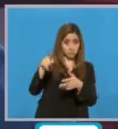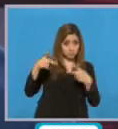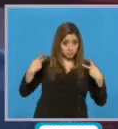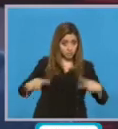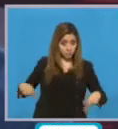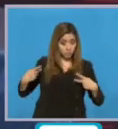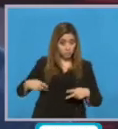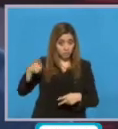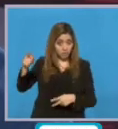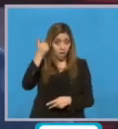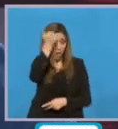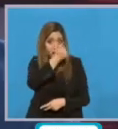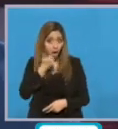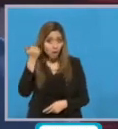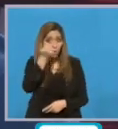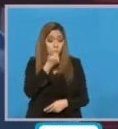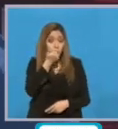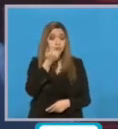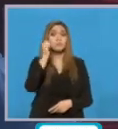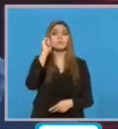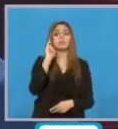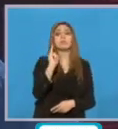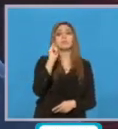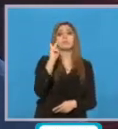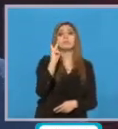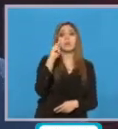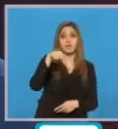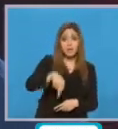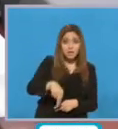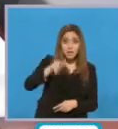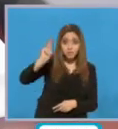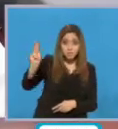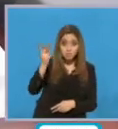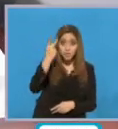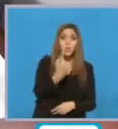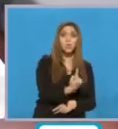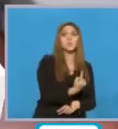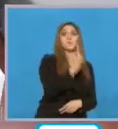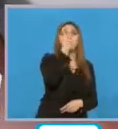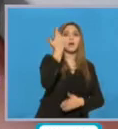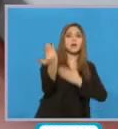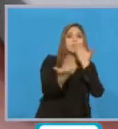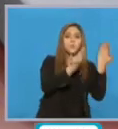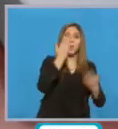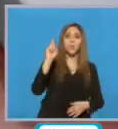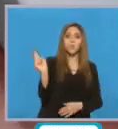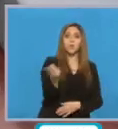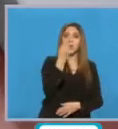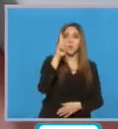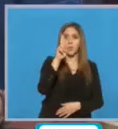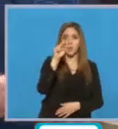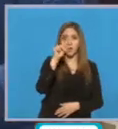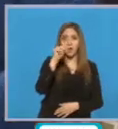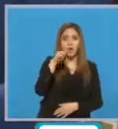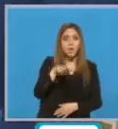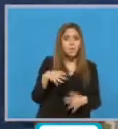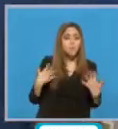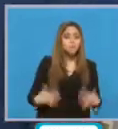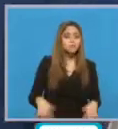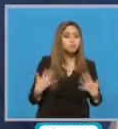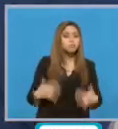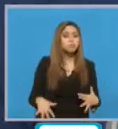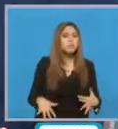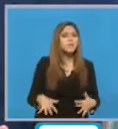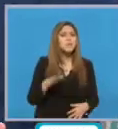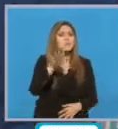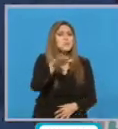del Politécnico Sí. Nacional y también un estudiante de la UNAM, que aquí tenemos ahora ahí. La más yo jovencita. quiero que me digan, ¿cómo